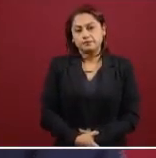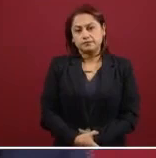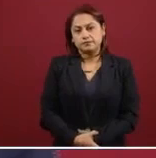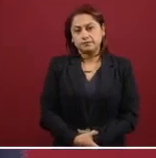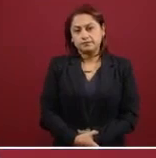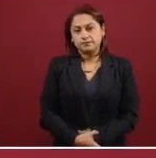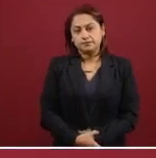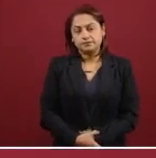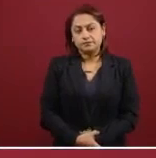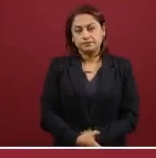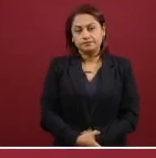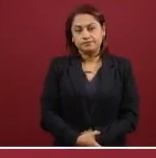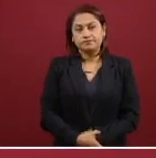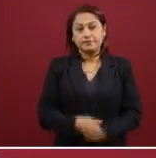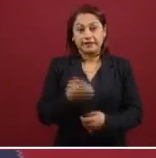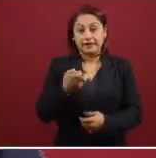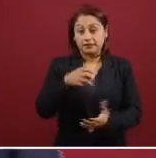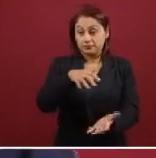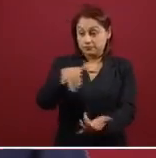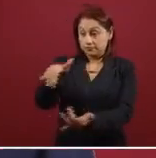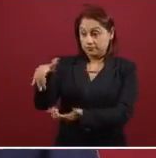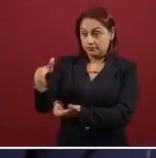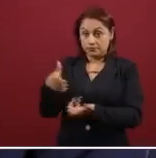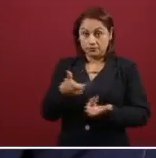recursos en el gobierno.